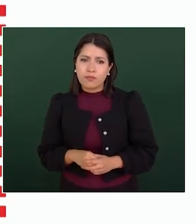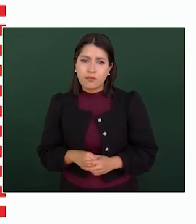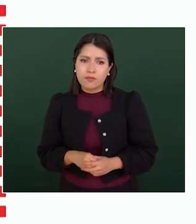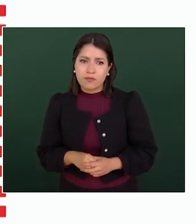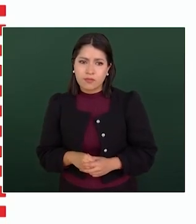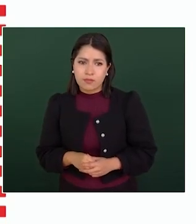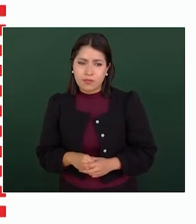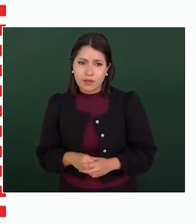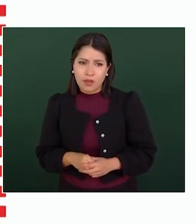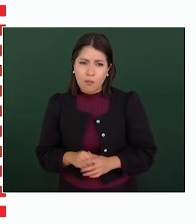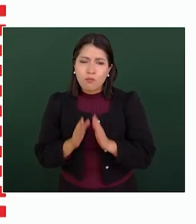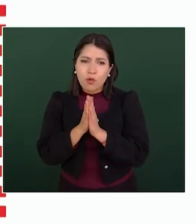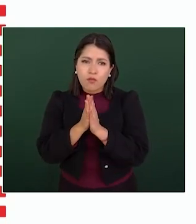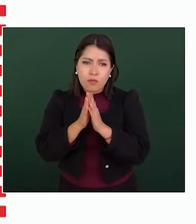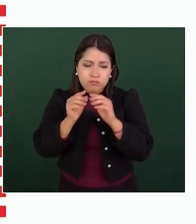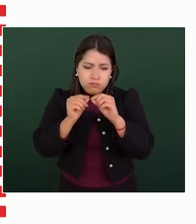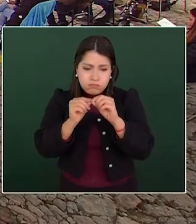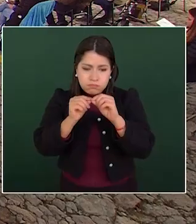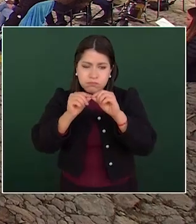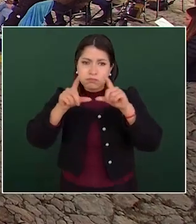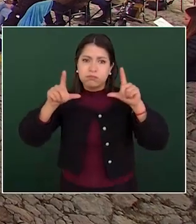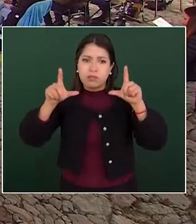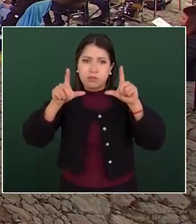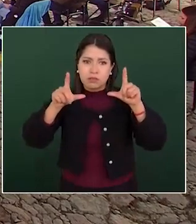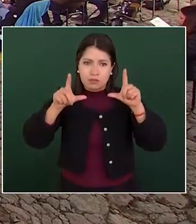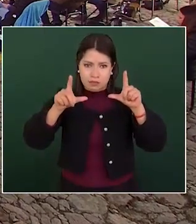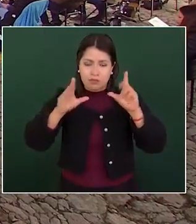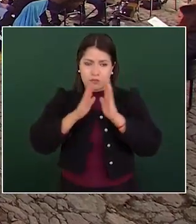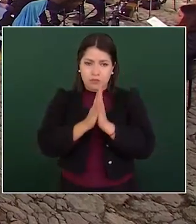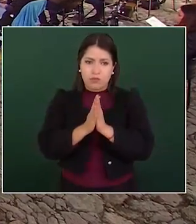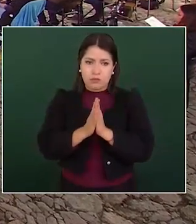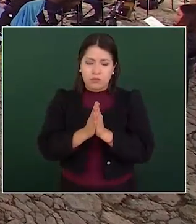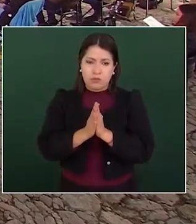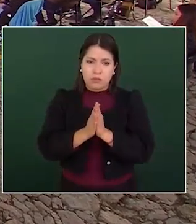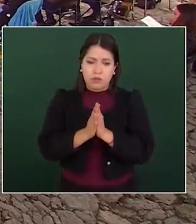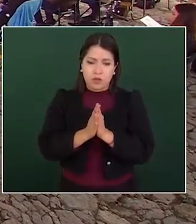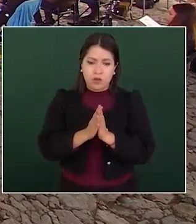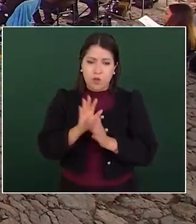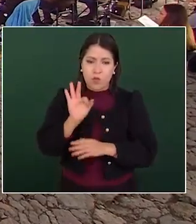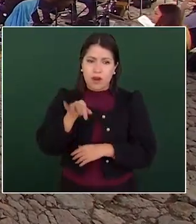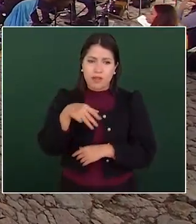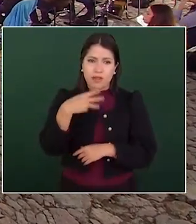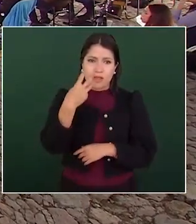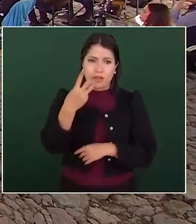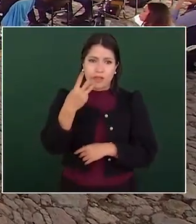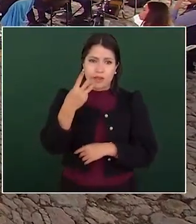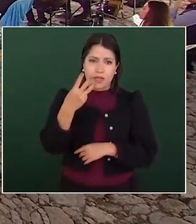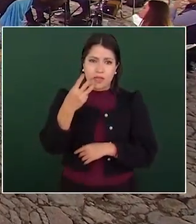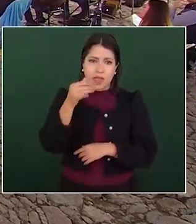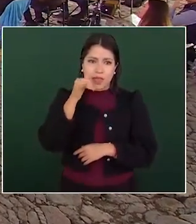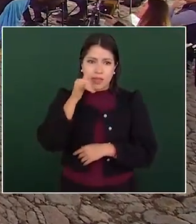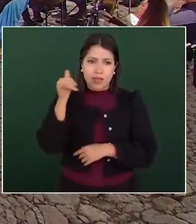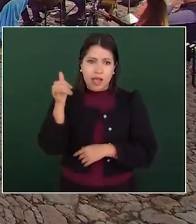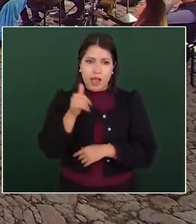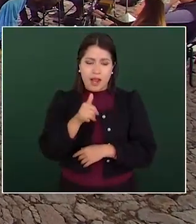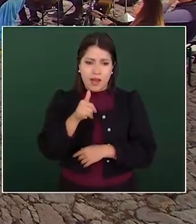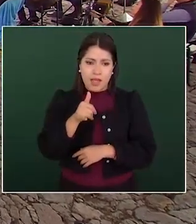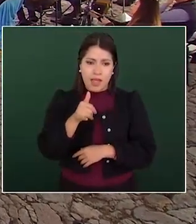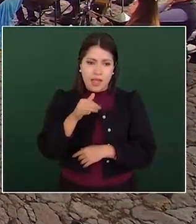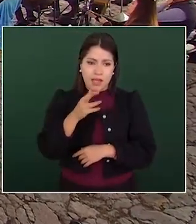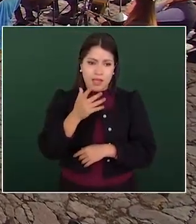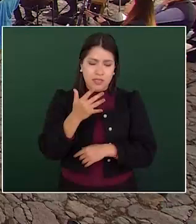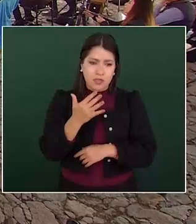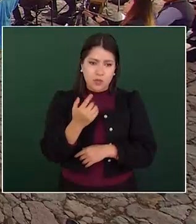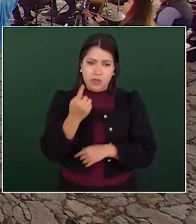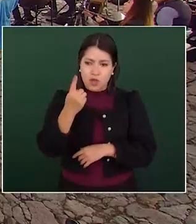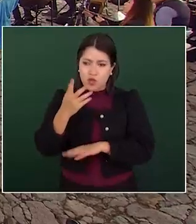lo agrandas un poquito, no se puede. A ver, 43 Italia, 51 en